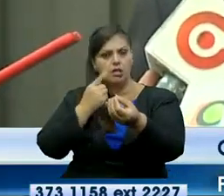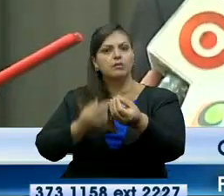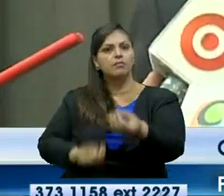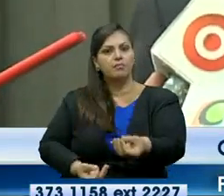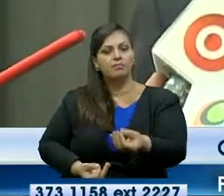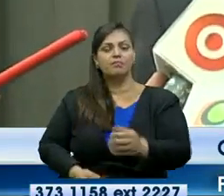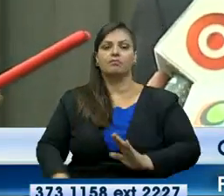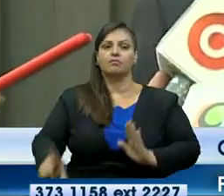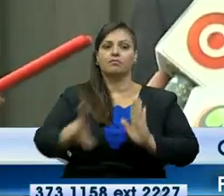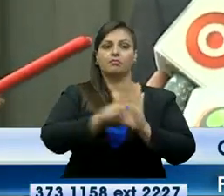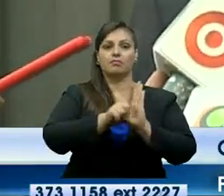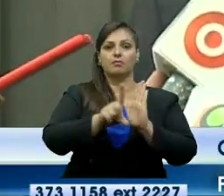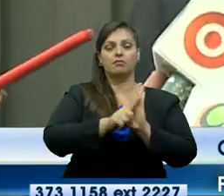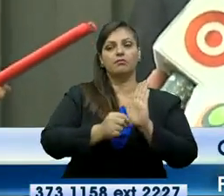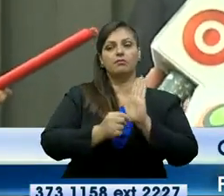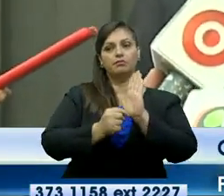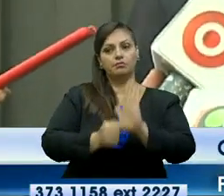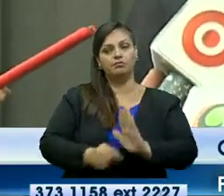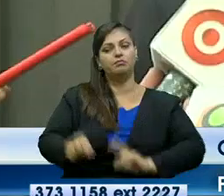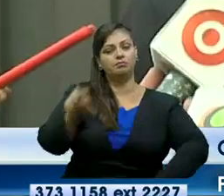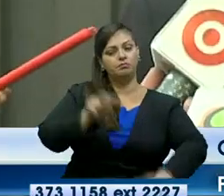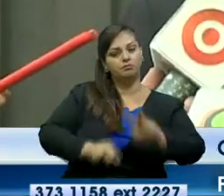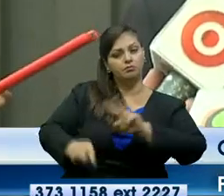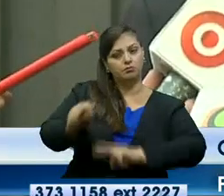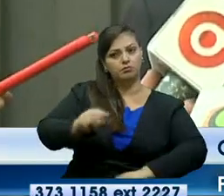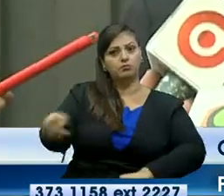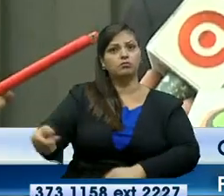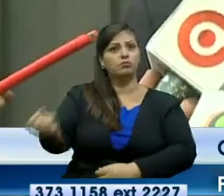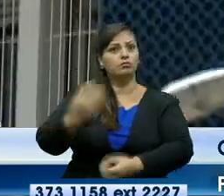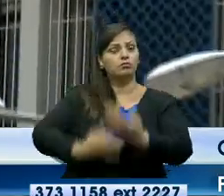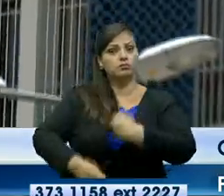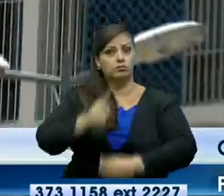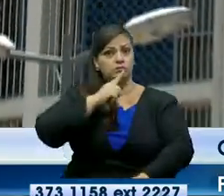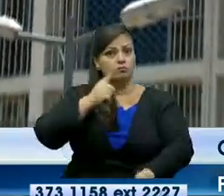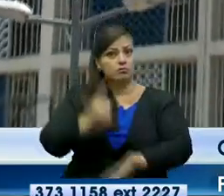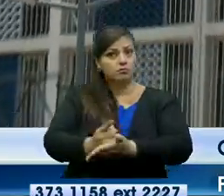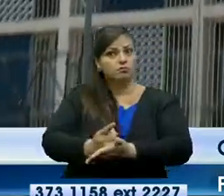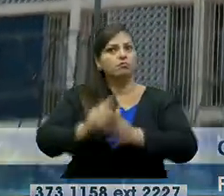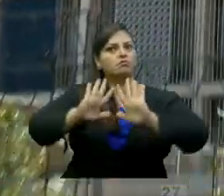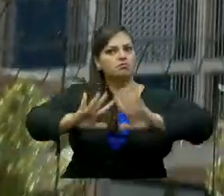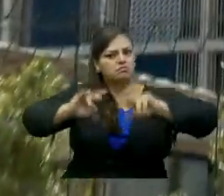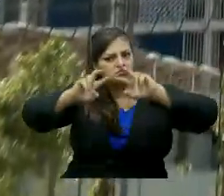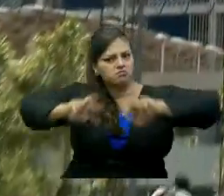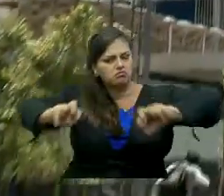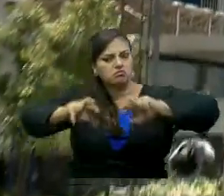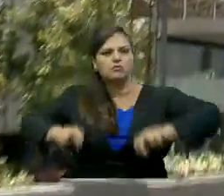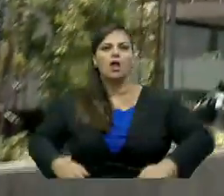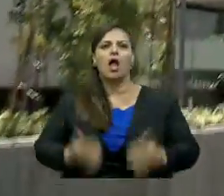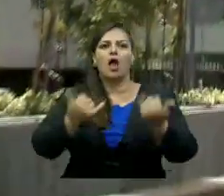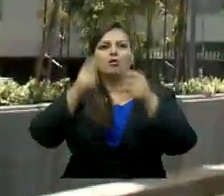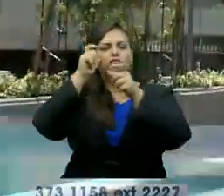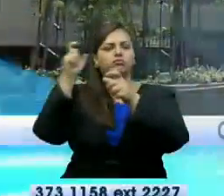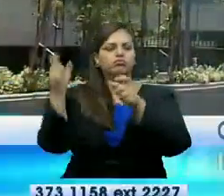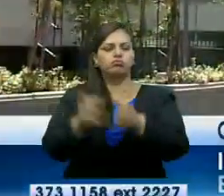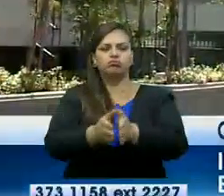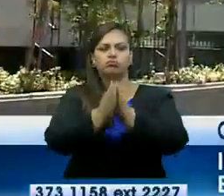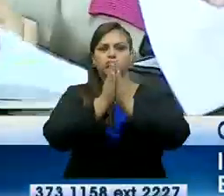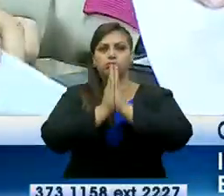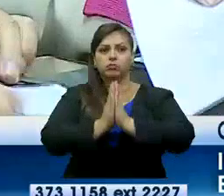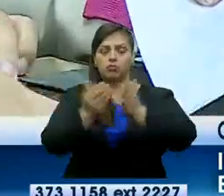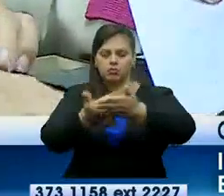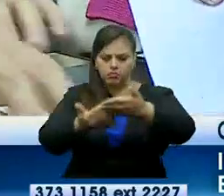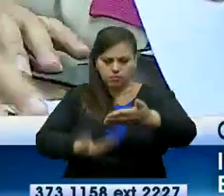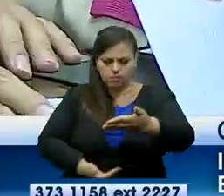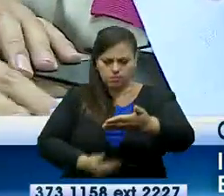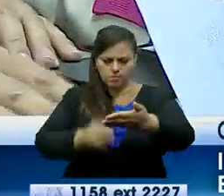con la ley se tiene que verificar y corroborar lo que el señor dice. Que la Fiscalía analizará el pedido a profundidad y que solo después